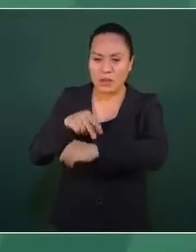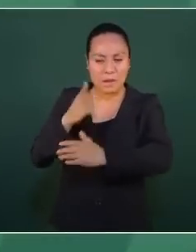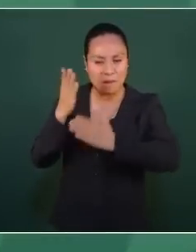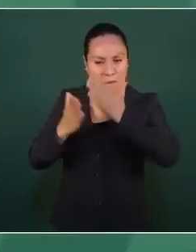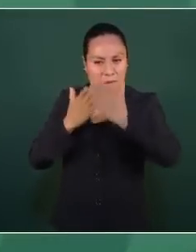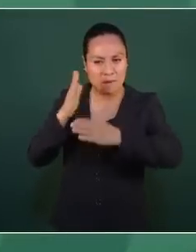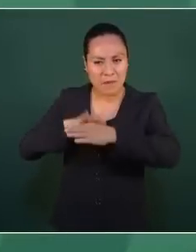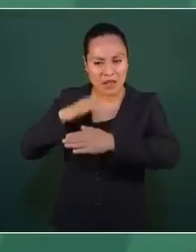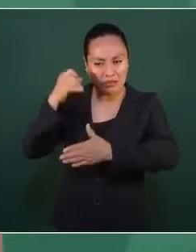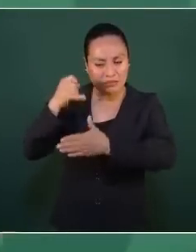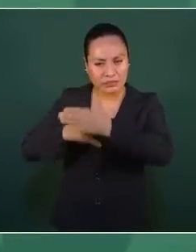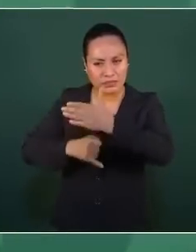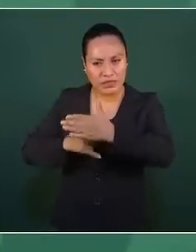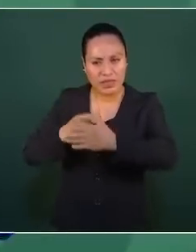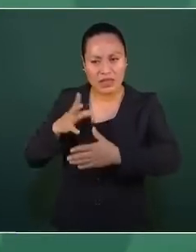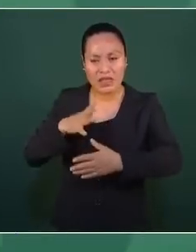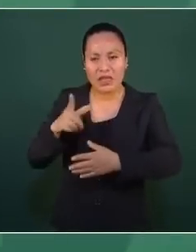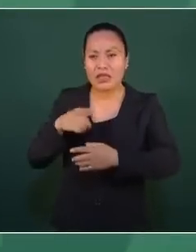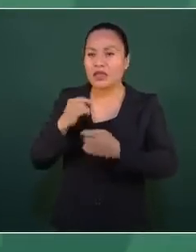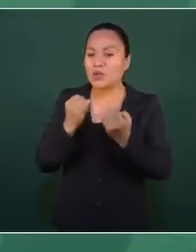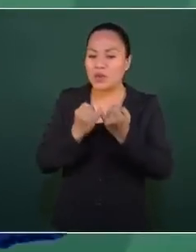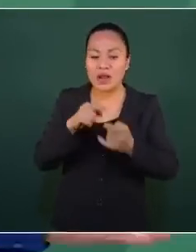en el extranjero. De 10 mil